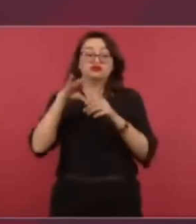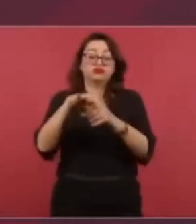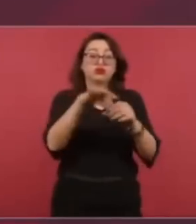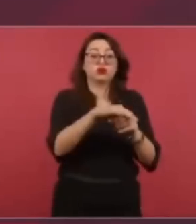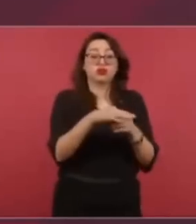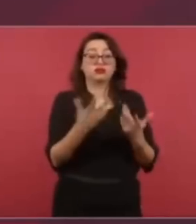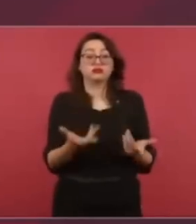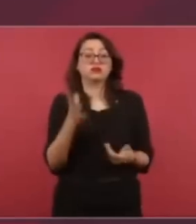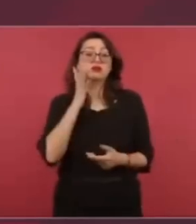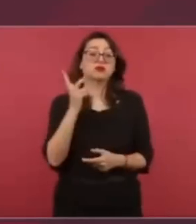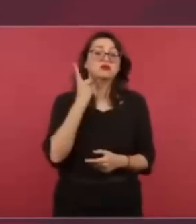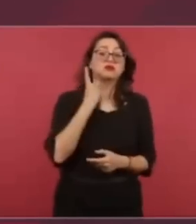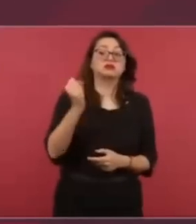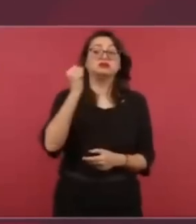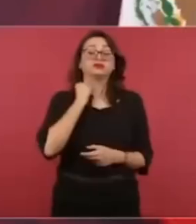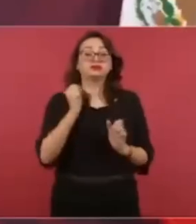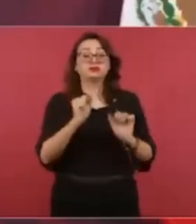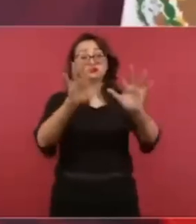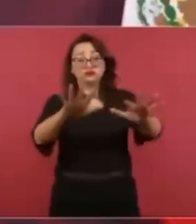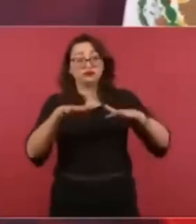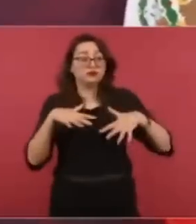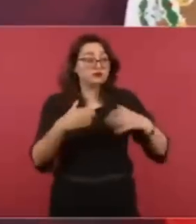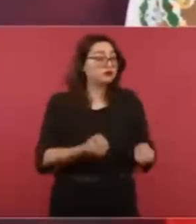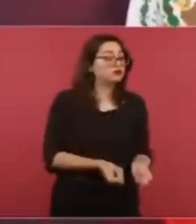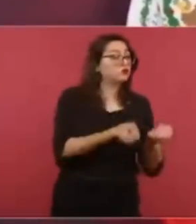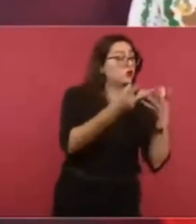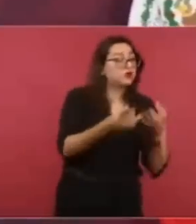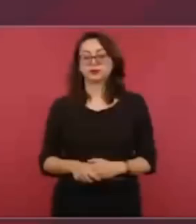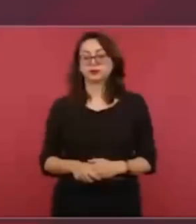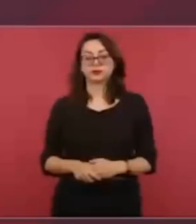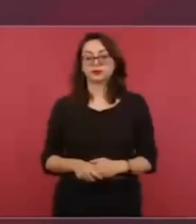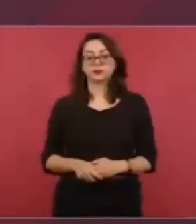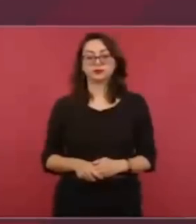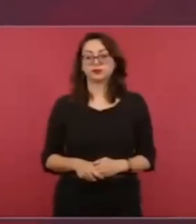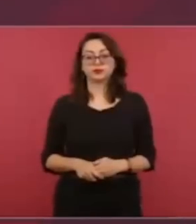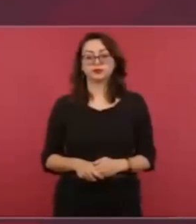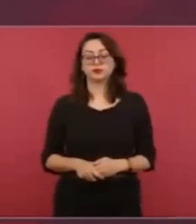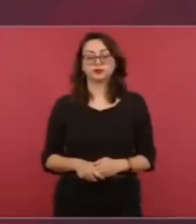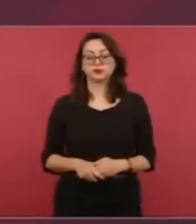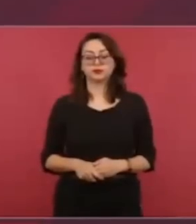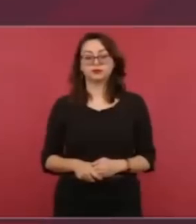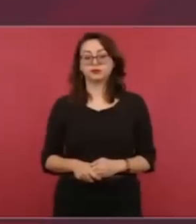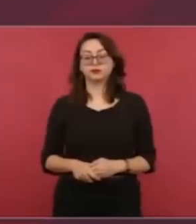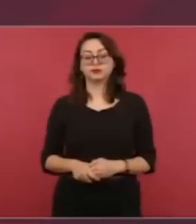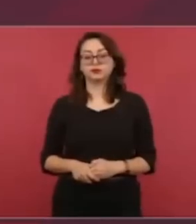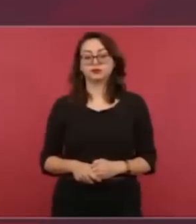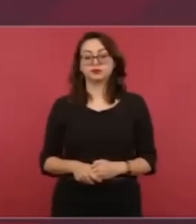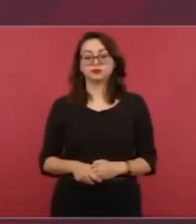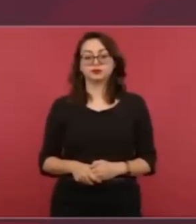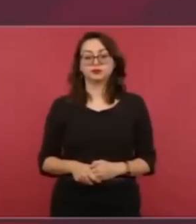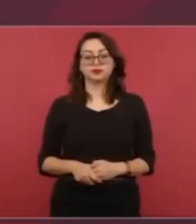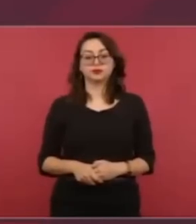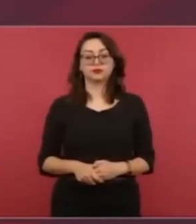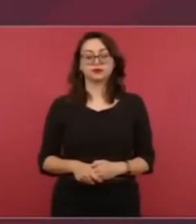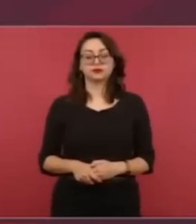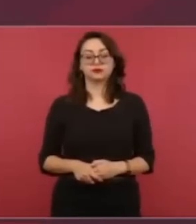Recupere Al Poder Judicial Pues este es lo que dijo El presidente López Obrador